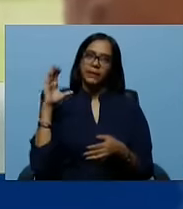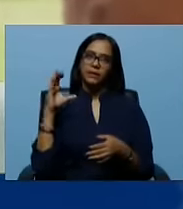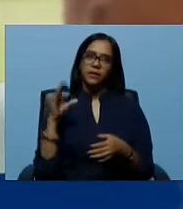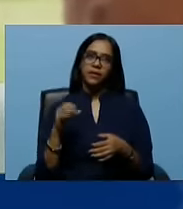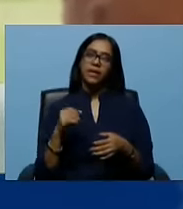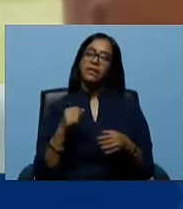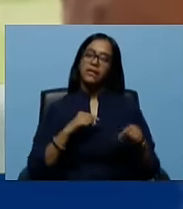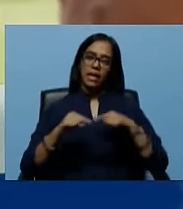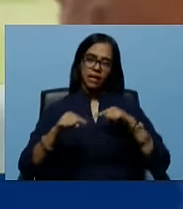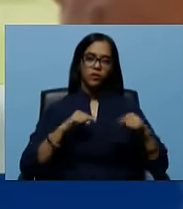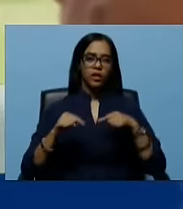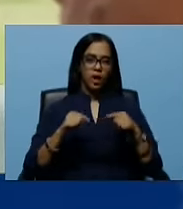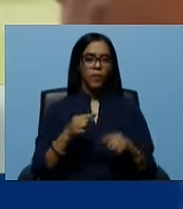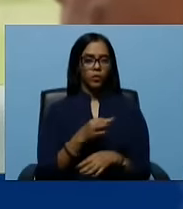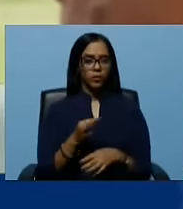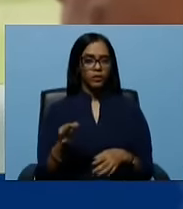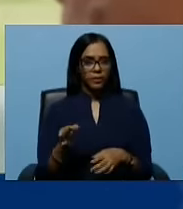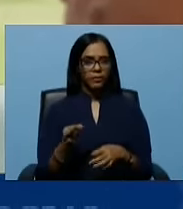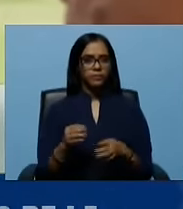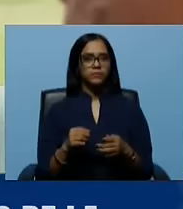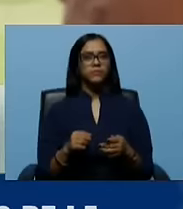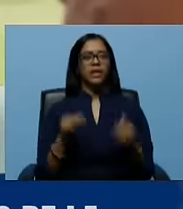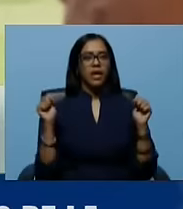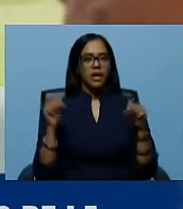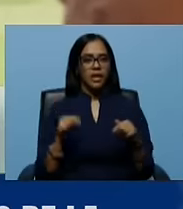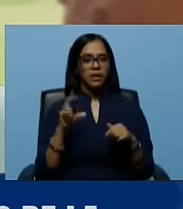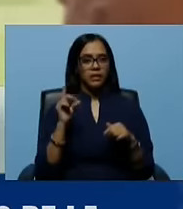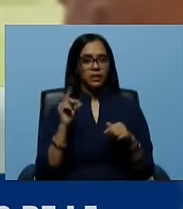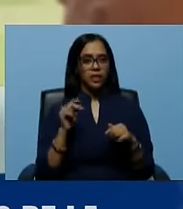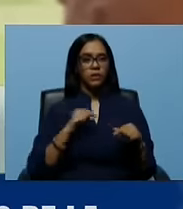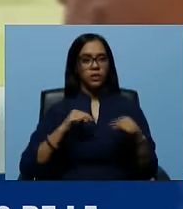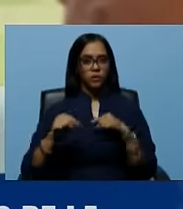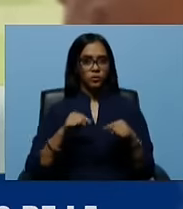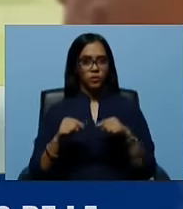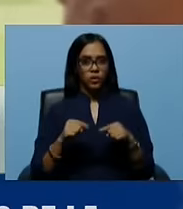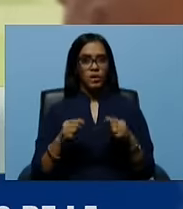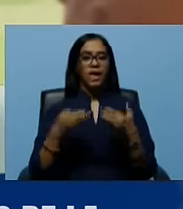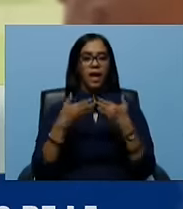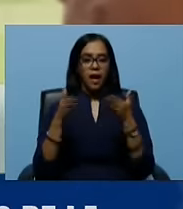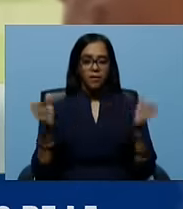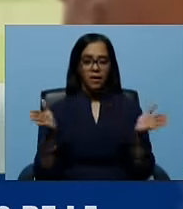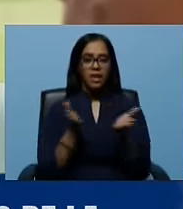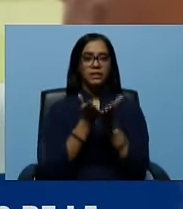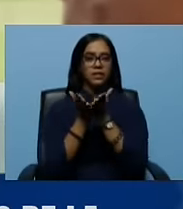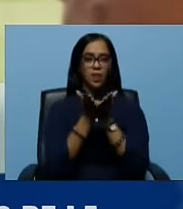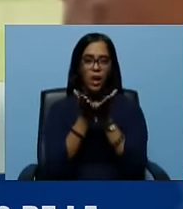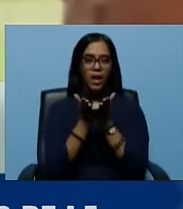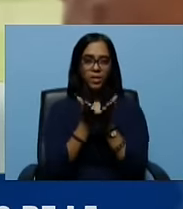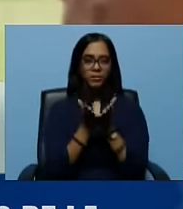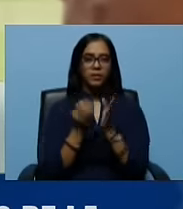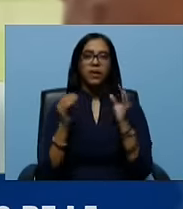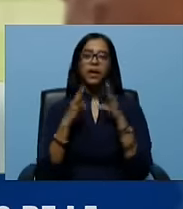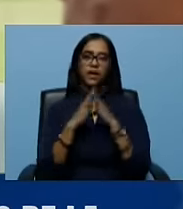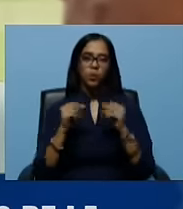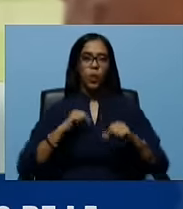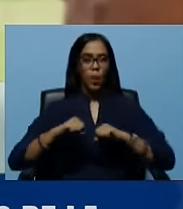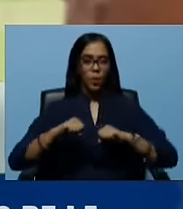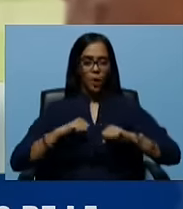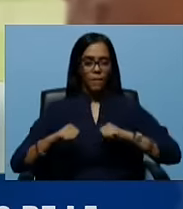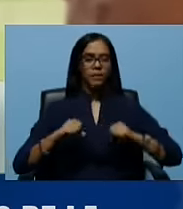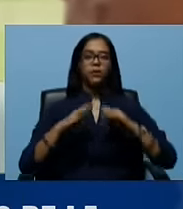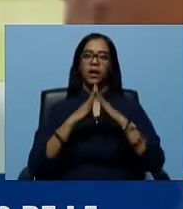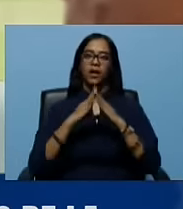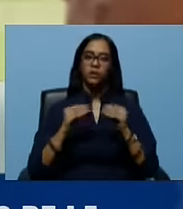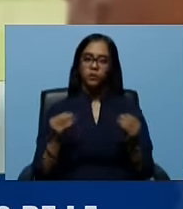la direccionamos correctamente. Y esta segunda instrucción, que es abrir las escuelas a todos los movimientos, a todas